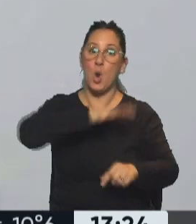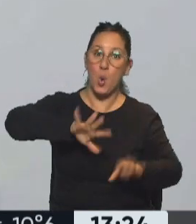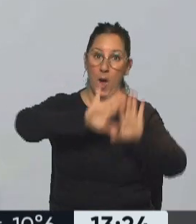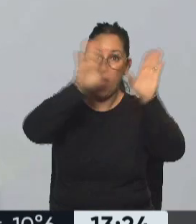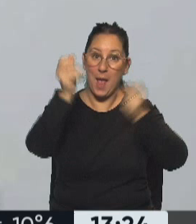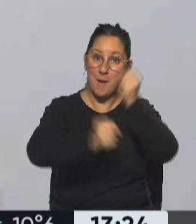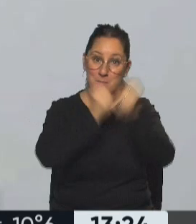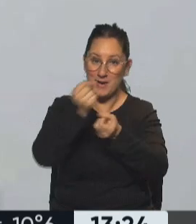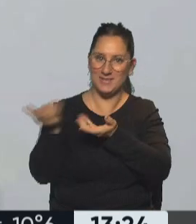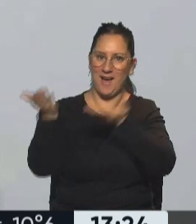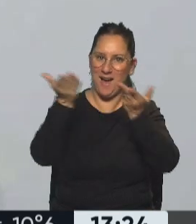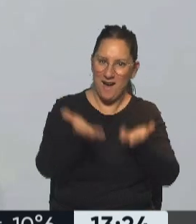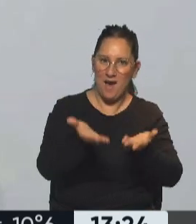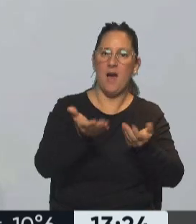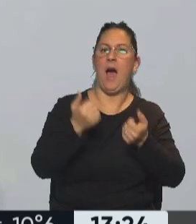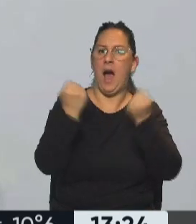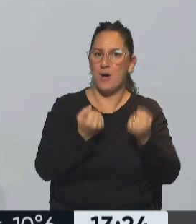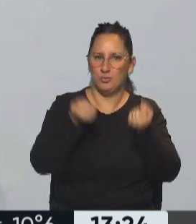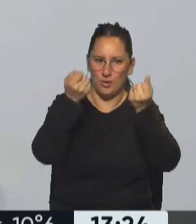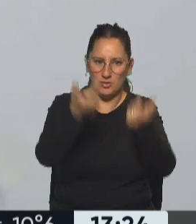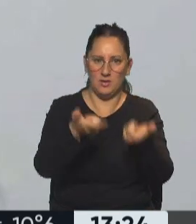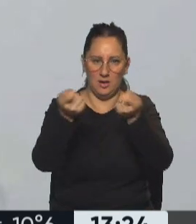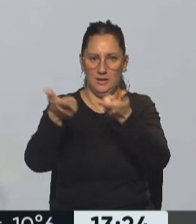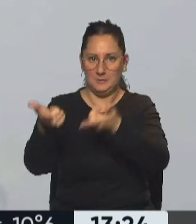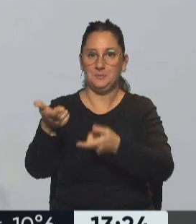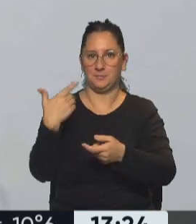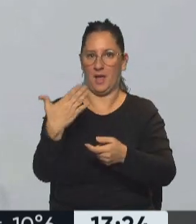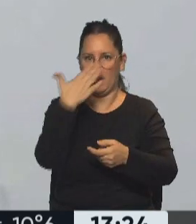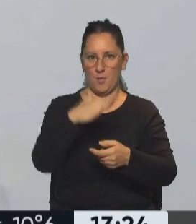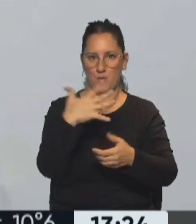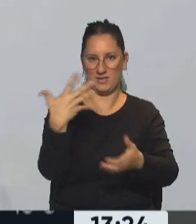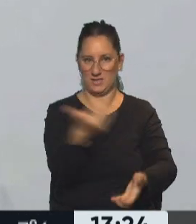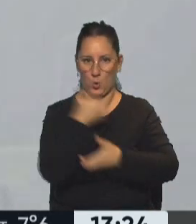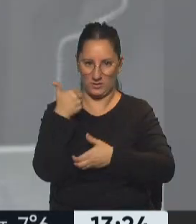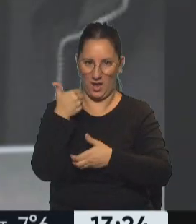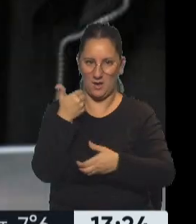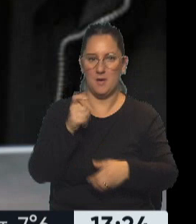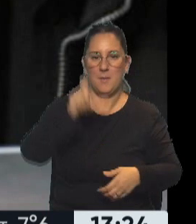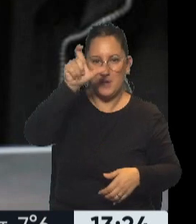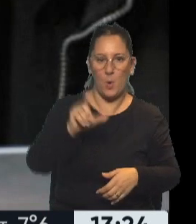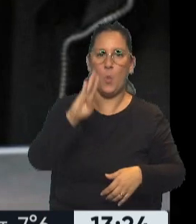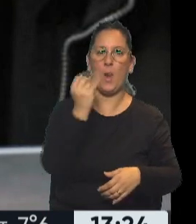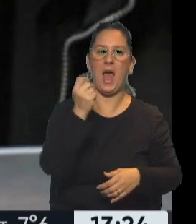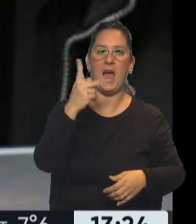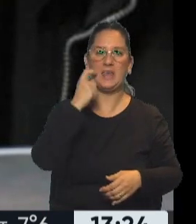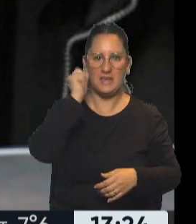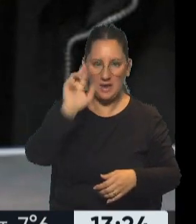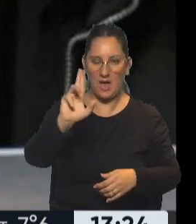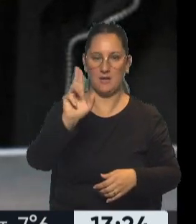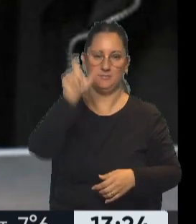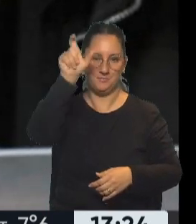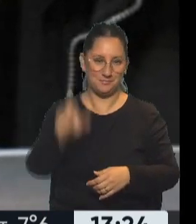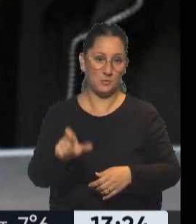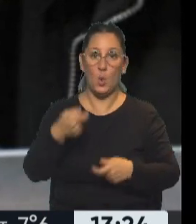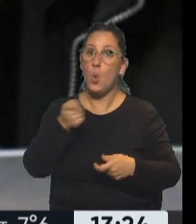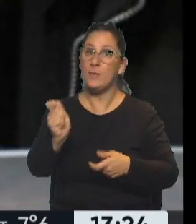sus empresas, que prestaron los vehículos. Estamos hablando nada más y nada menos que personajes como Pedro Blaquier, que han sido